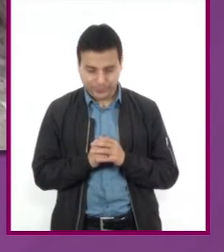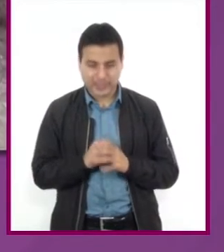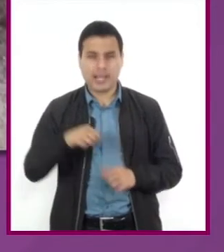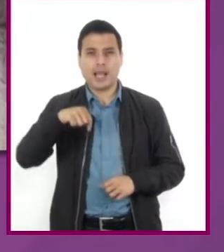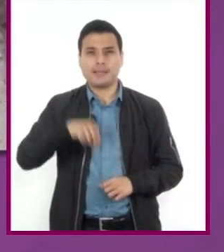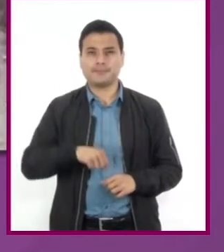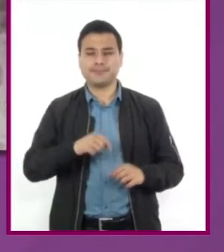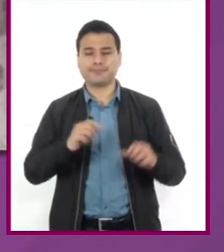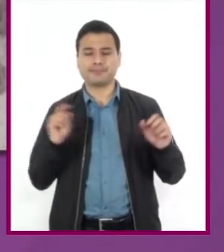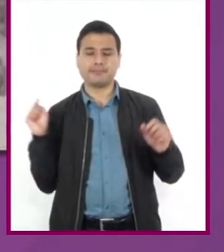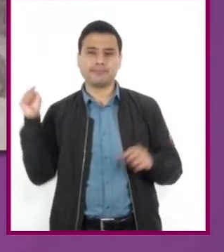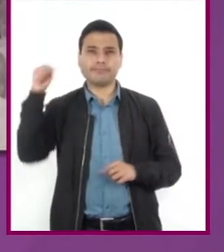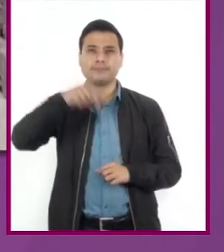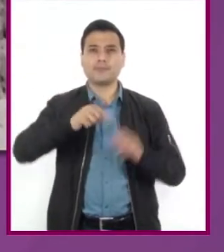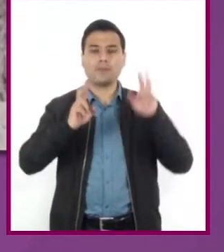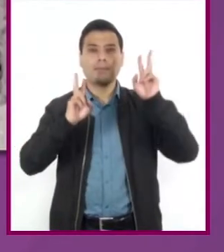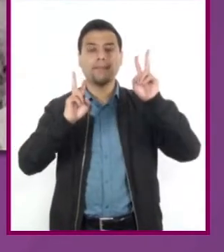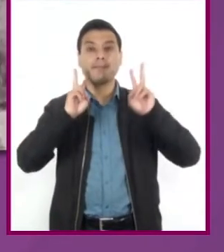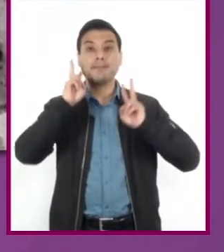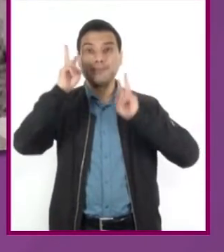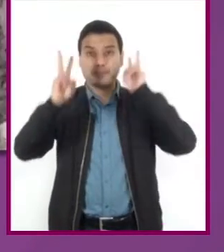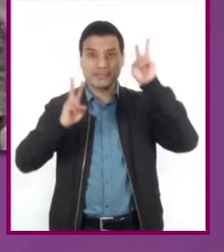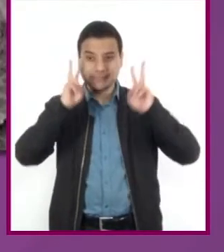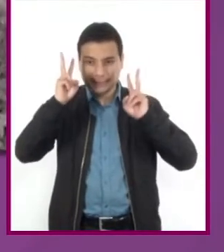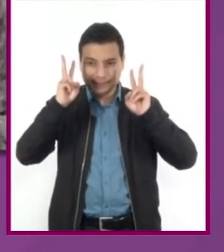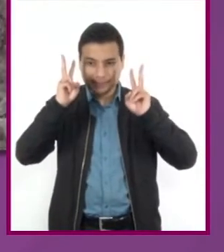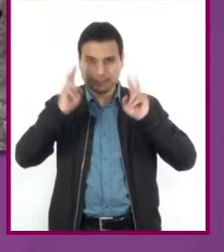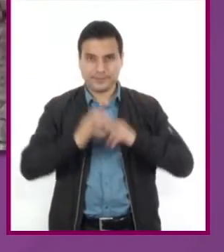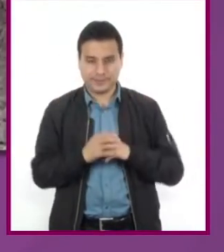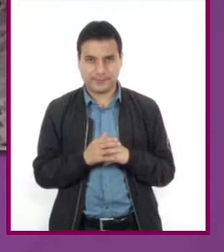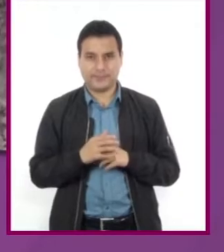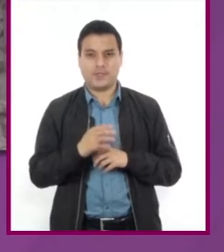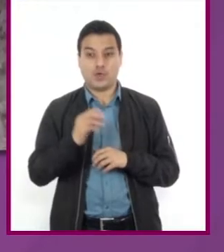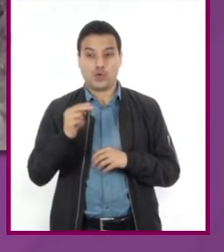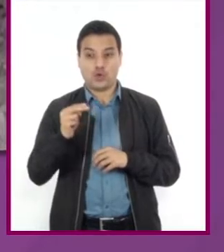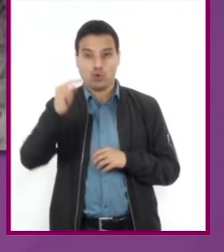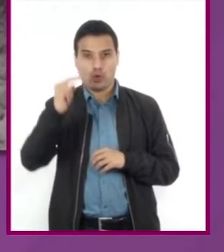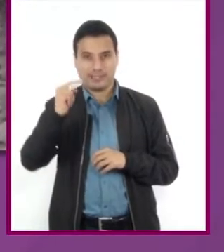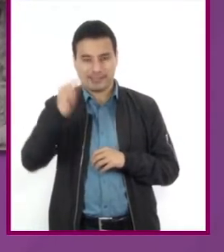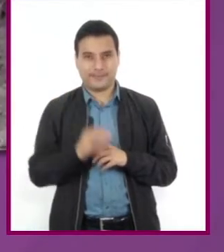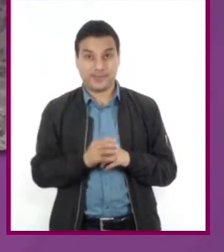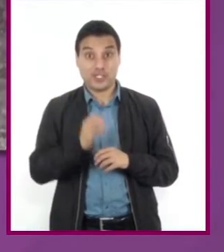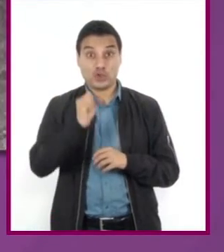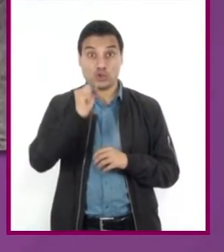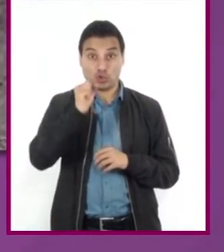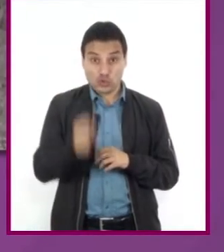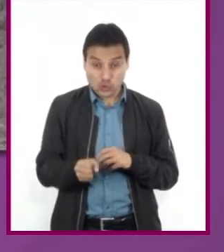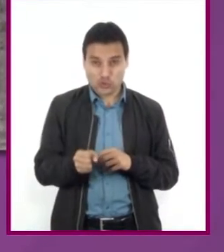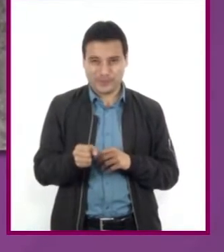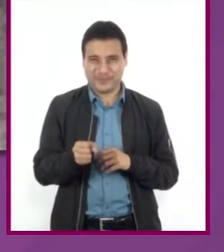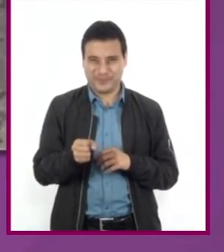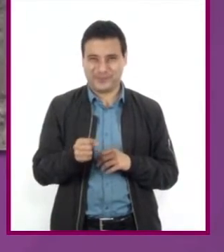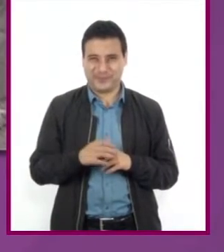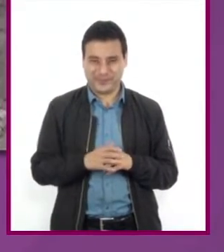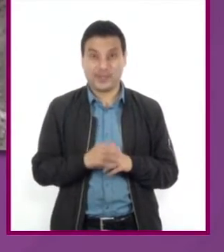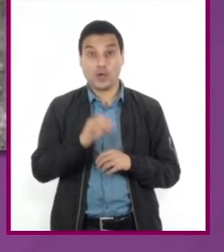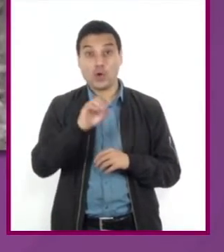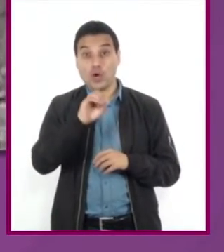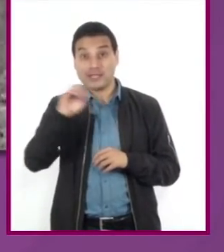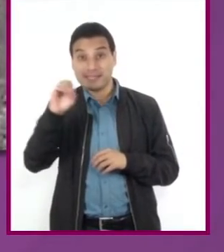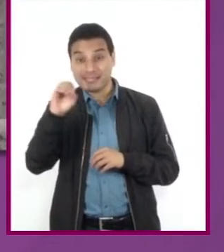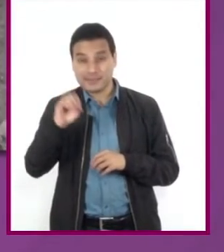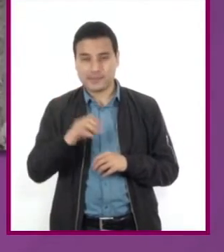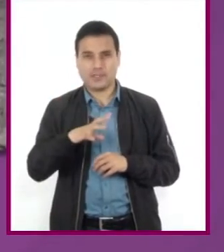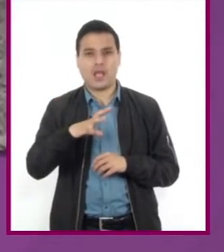se encontró que en los perfiles norte, sur y poniente de este lugar